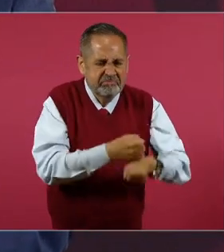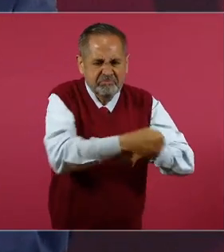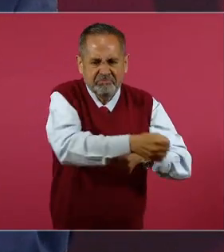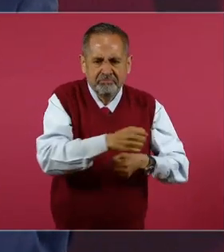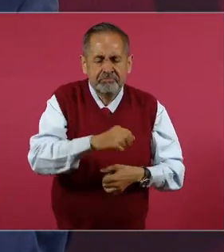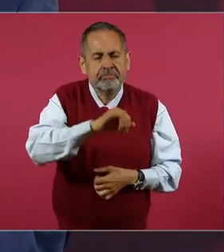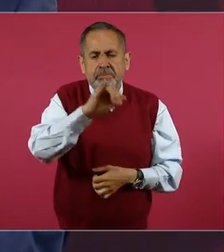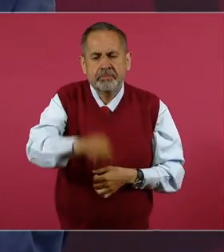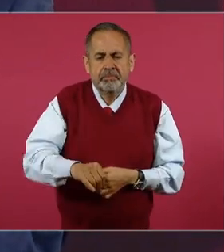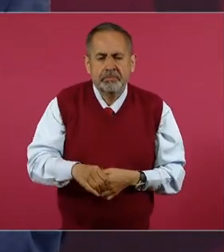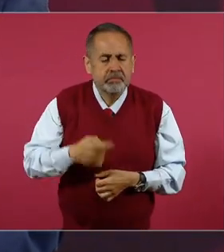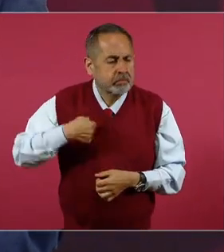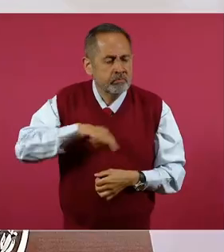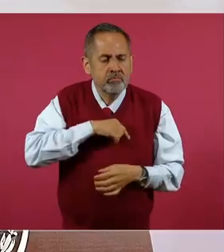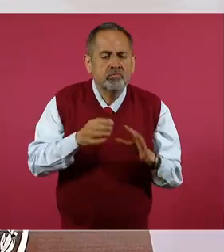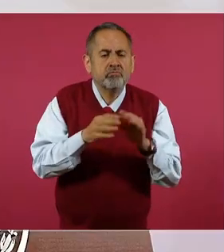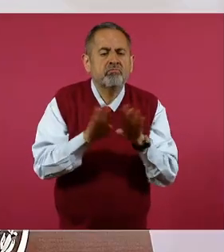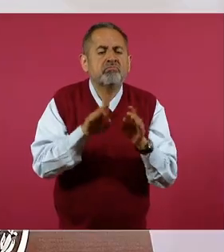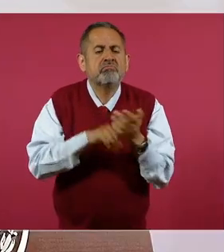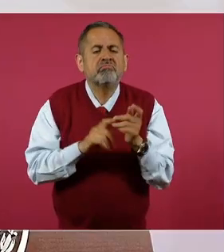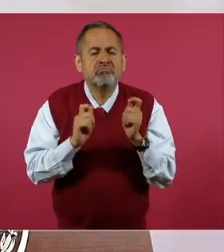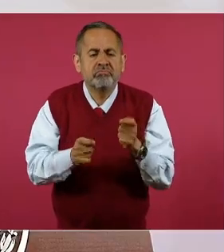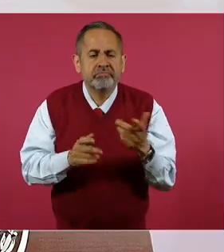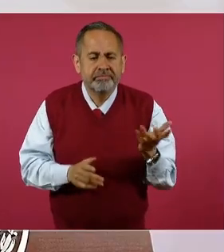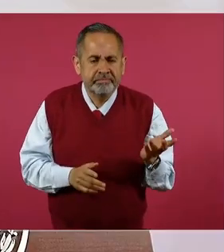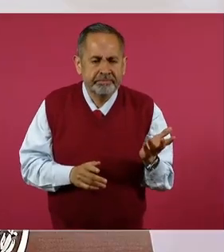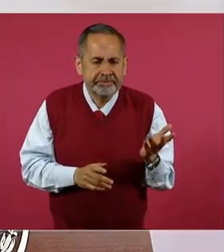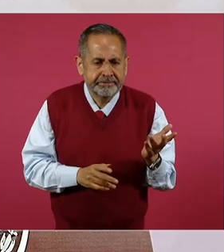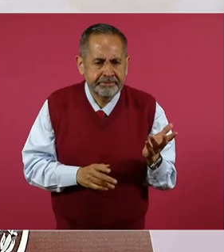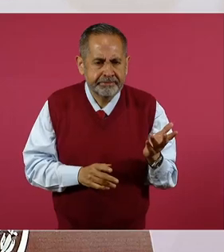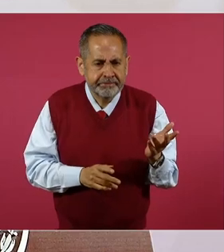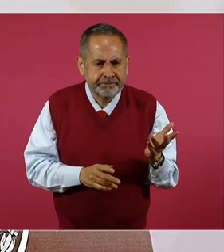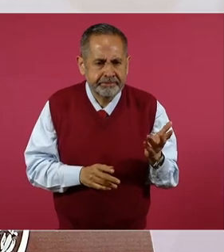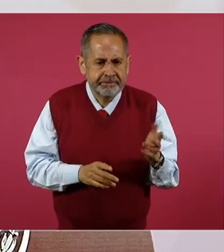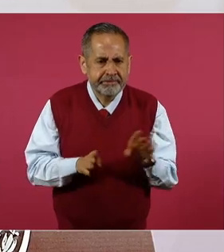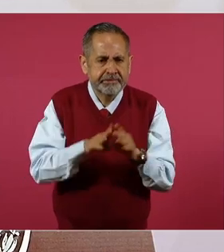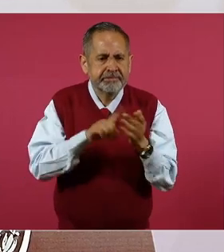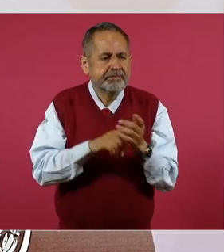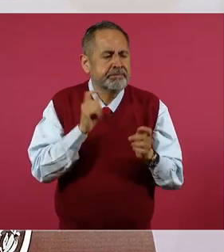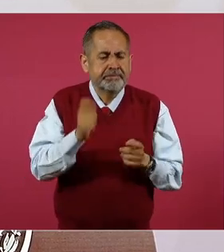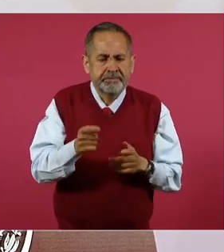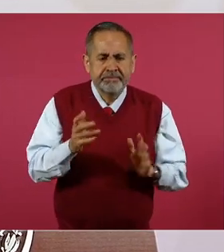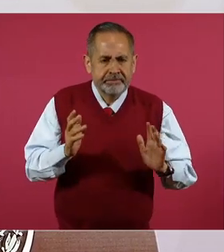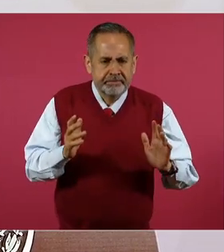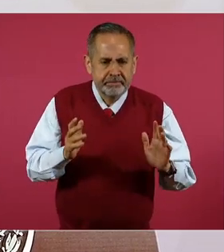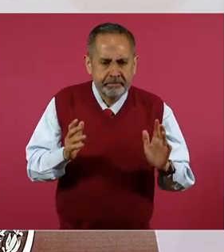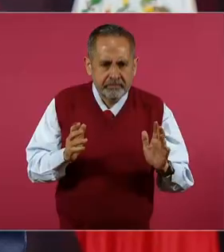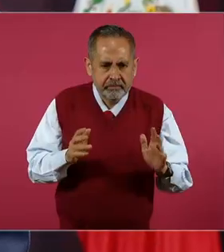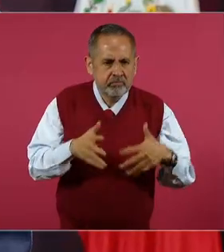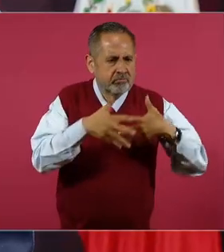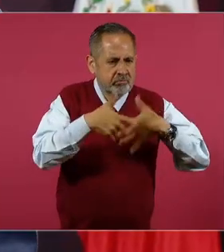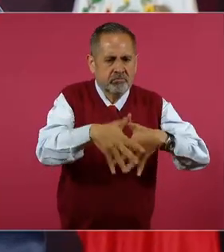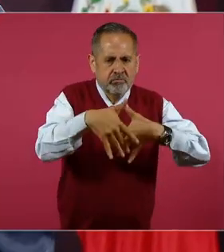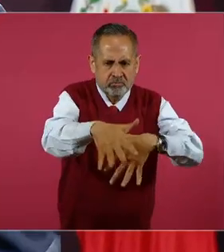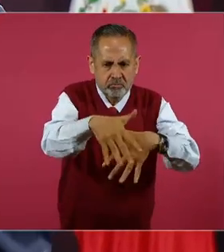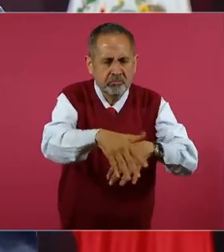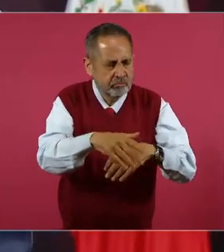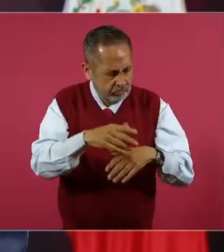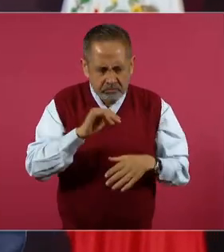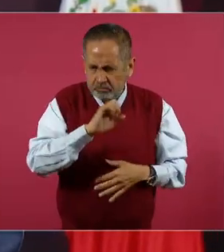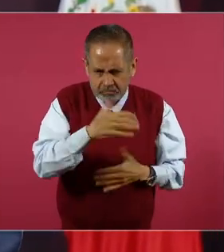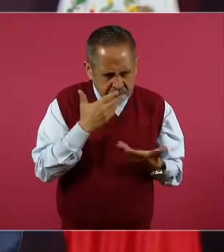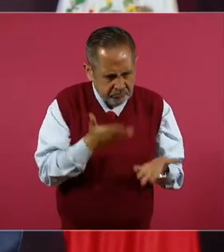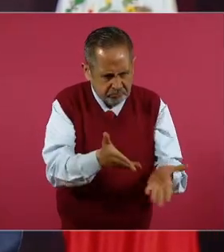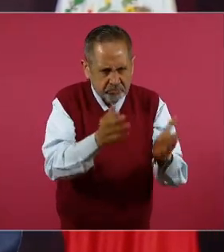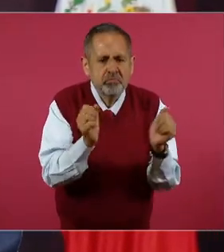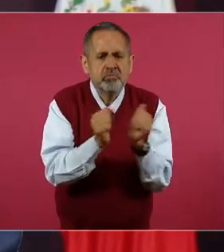vamos a procurar que haya una manifestación